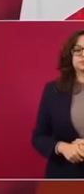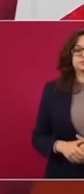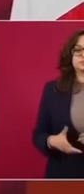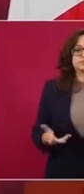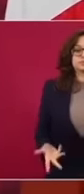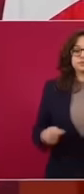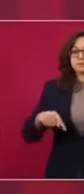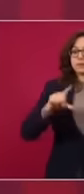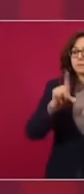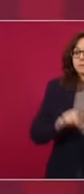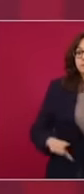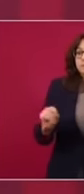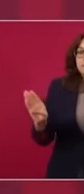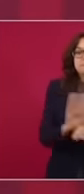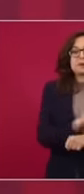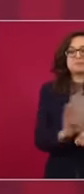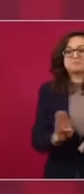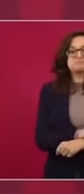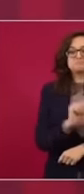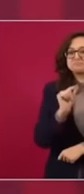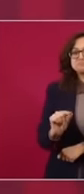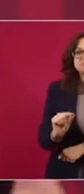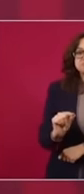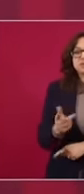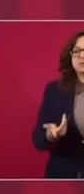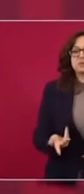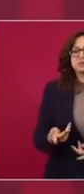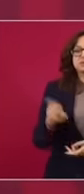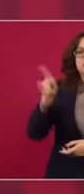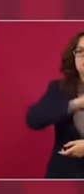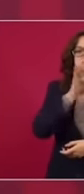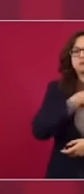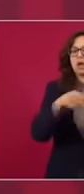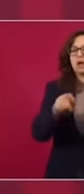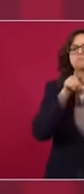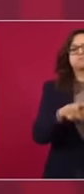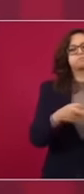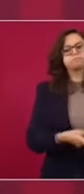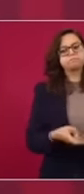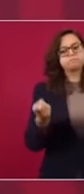llevaba la peor parte nos saqueaban